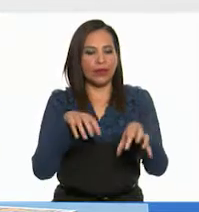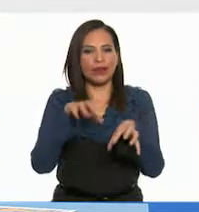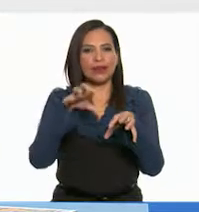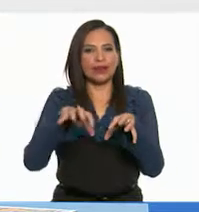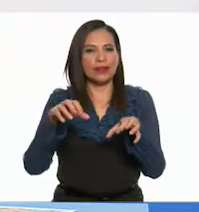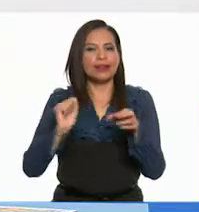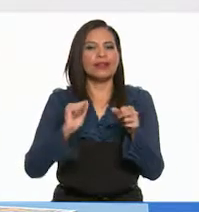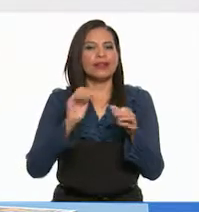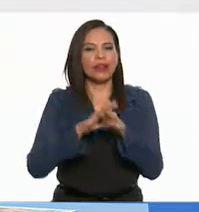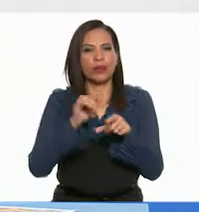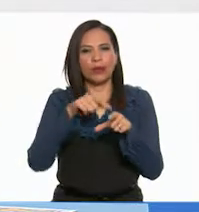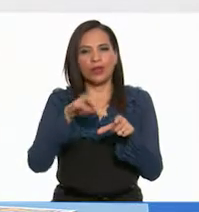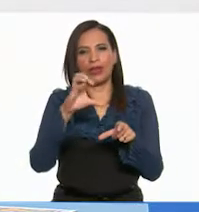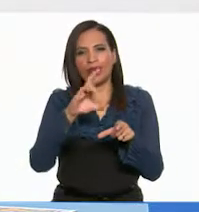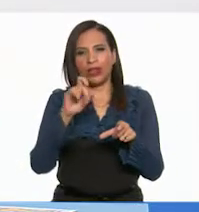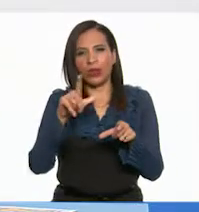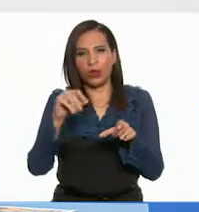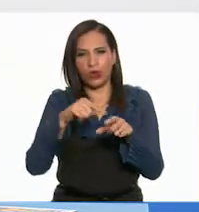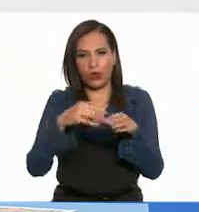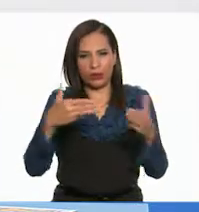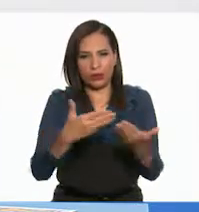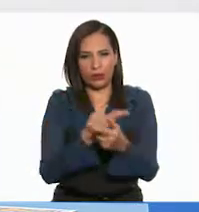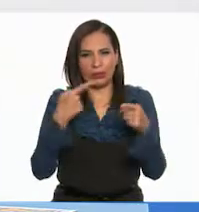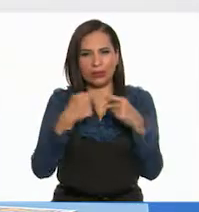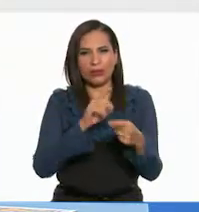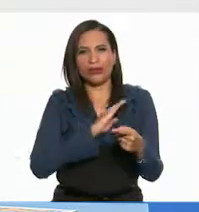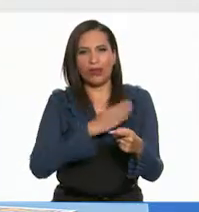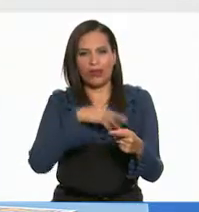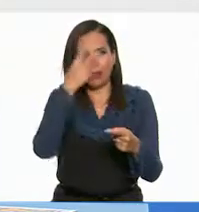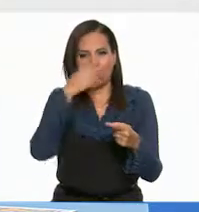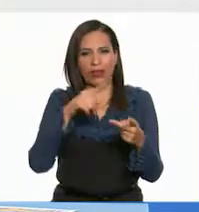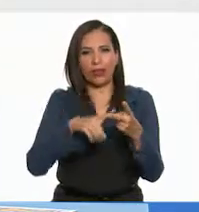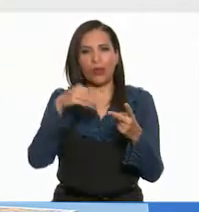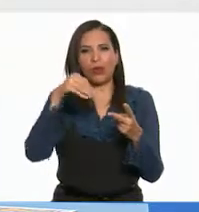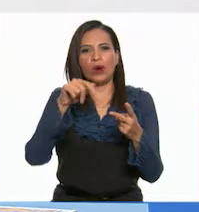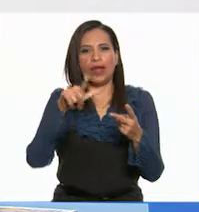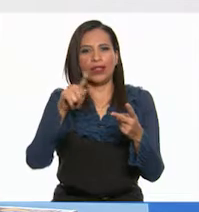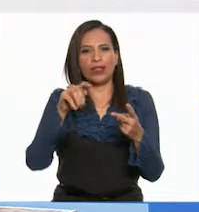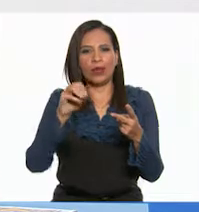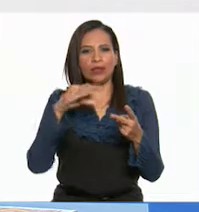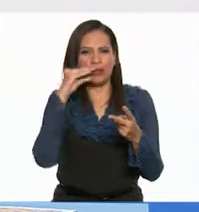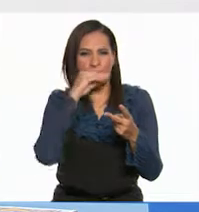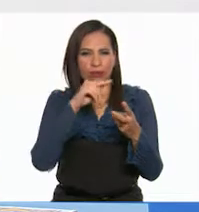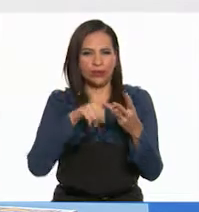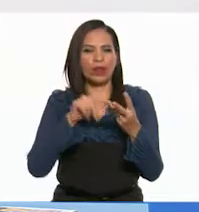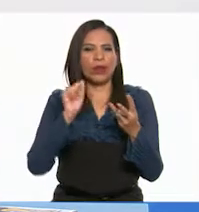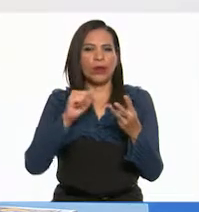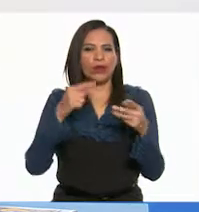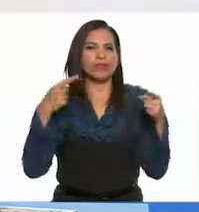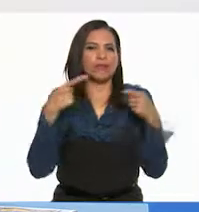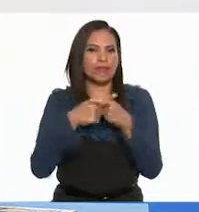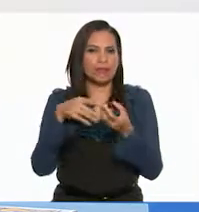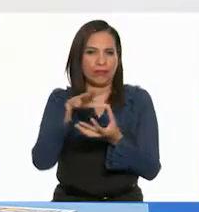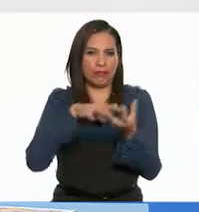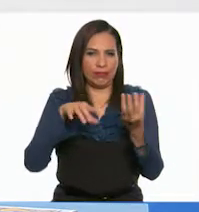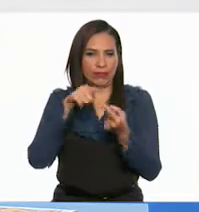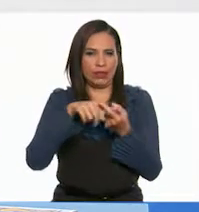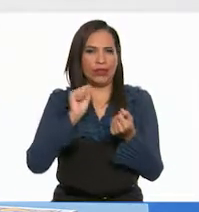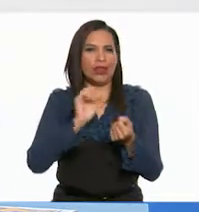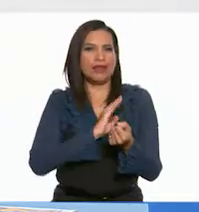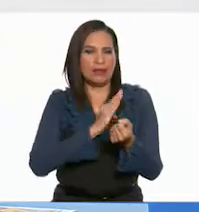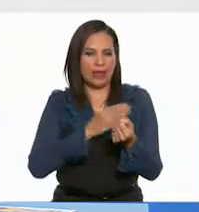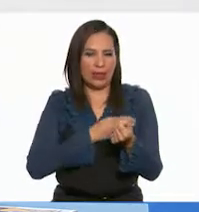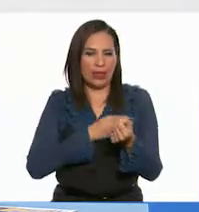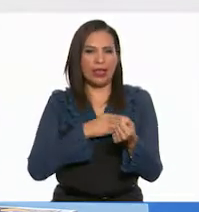criollo, mulato o mestizo, sino que desde entonces todos los habitantes nacidos en la Nueva